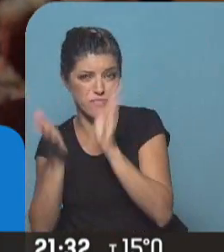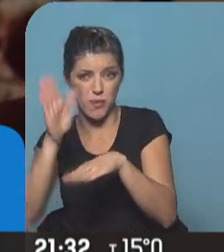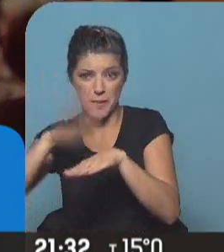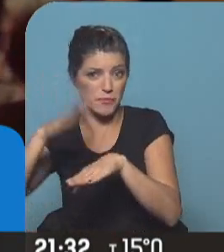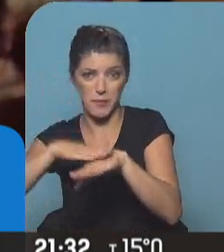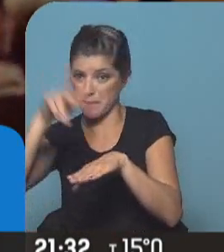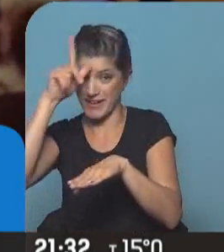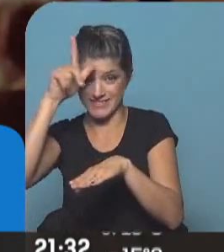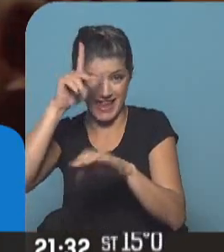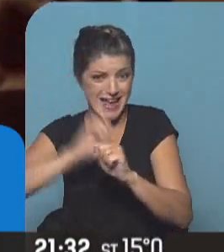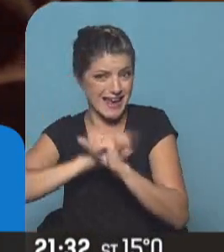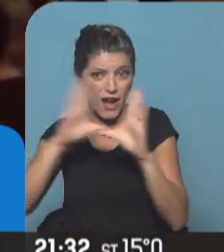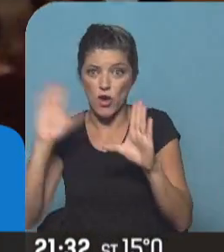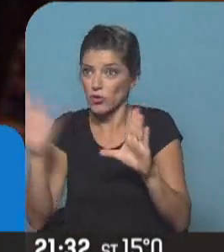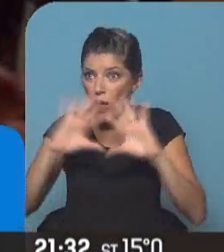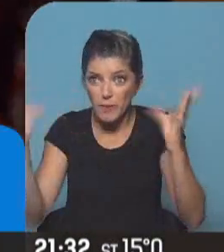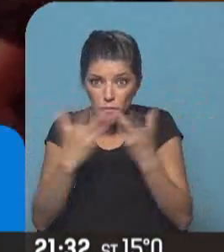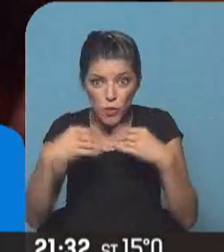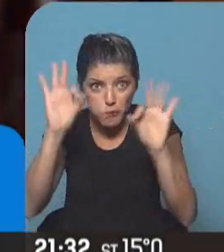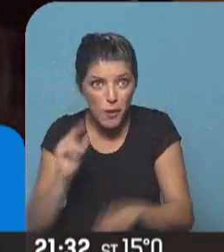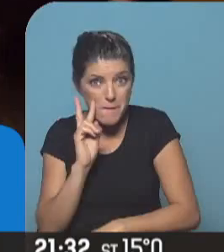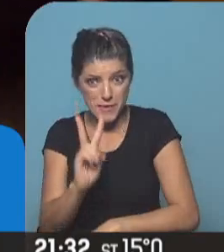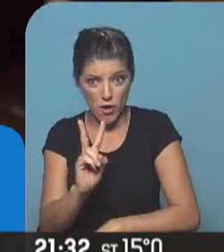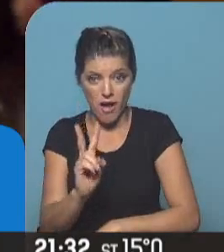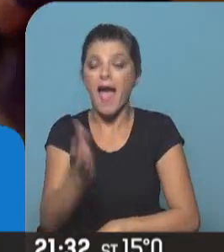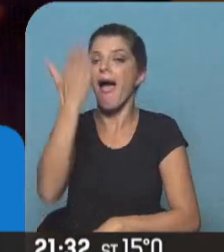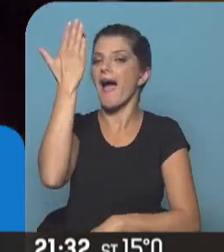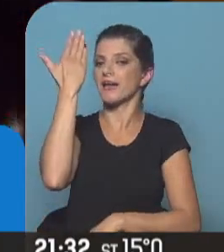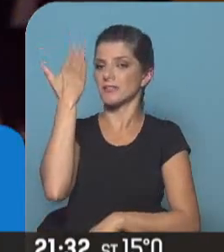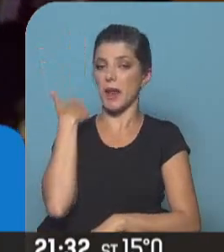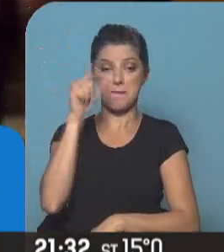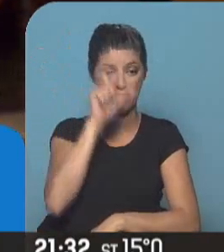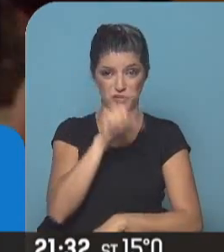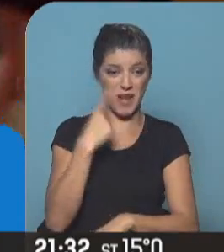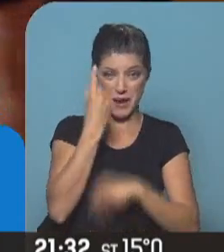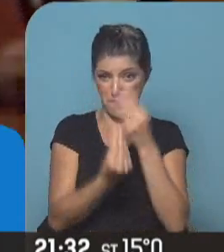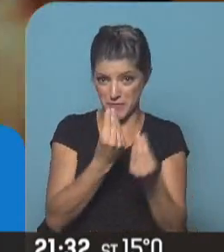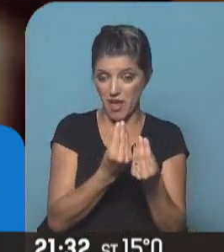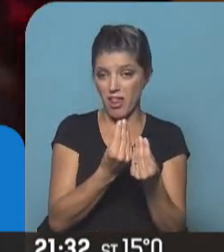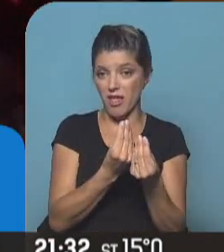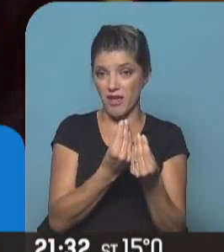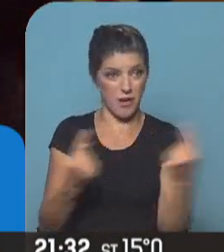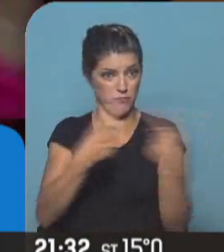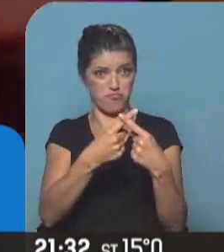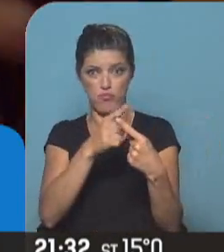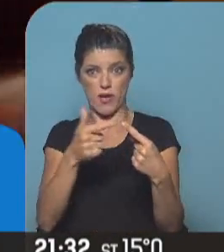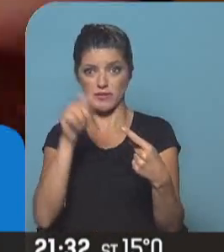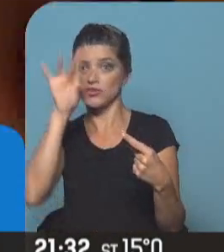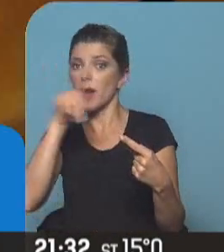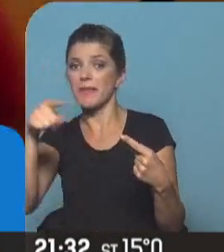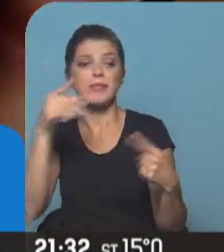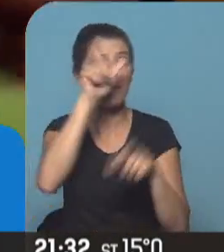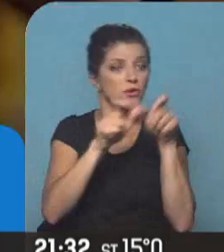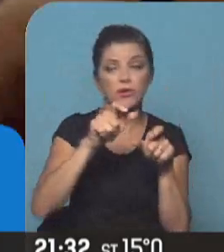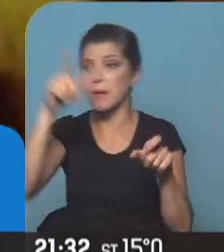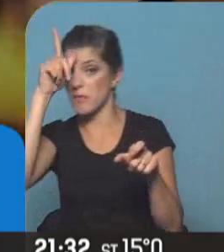policía es lo que vio todo el mundo no ayer no hubo ningún enfrentamiento entre catalanes sino entre una policía que además llegó